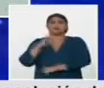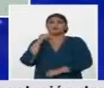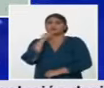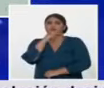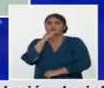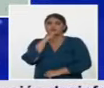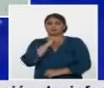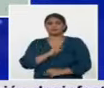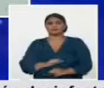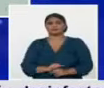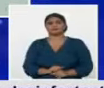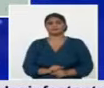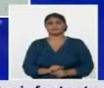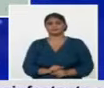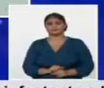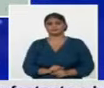ocasión.